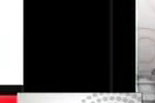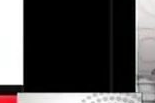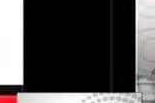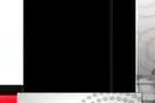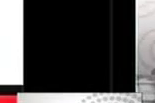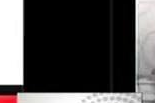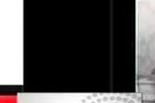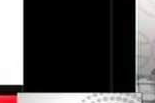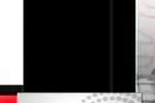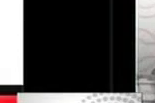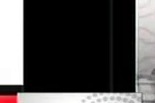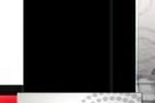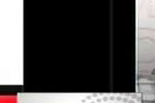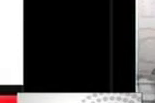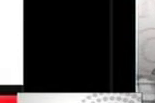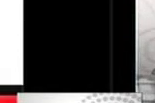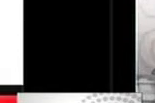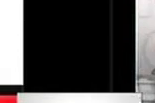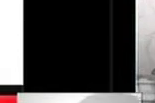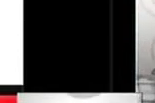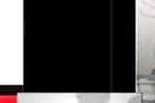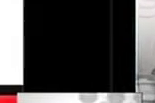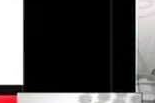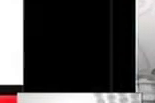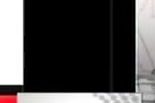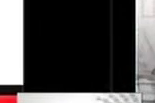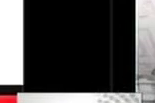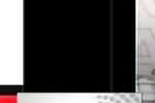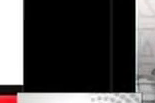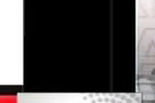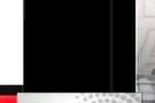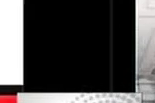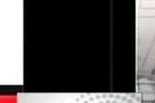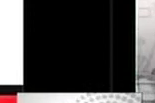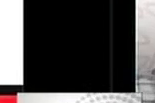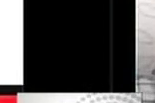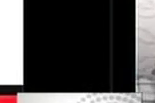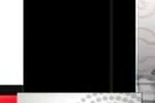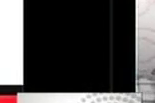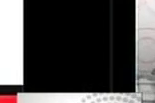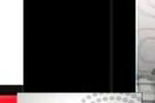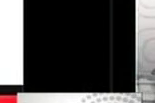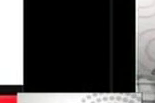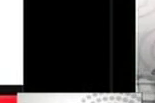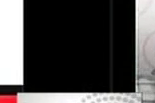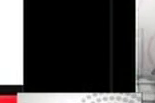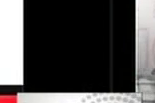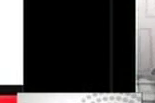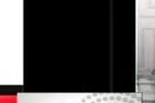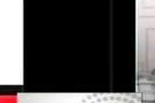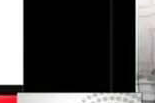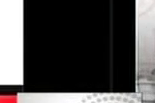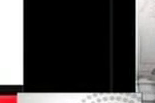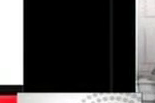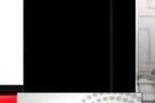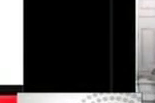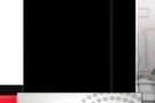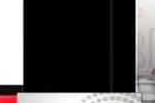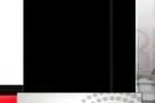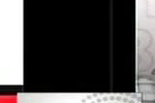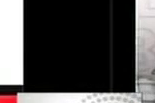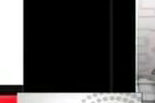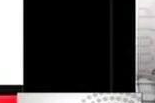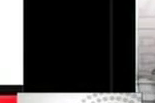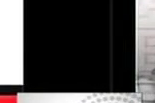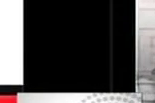comprando lapiceros, cada una por su cuenta, sino que podemos homogeneizar, estandarizar y facilitar un sistema,